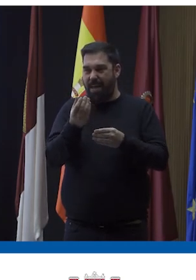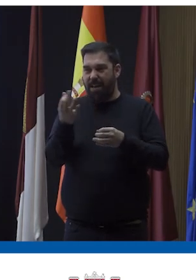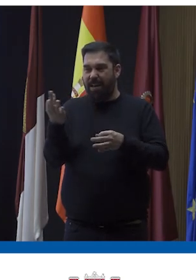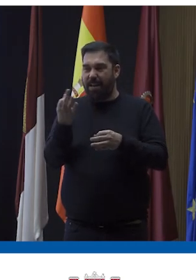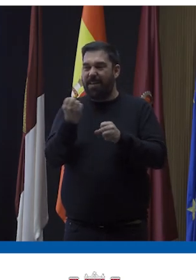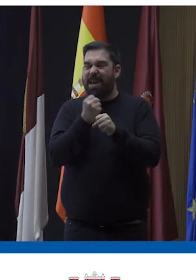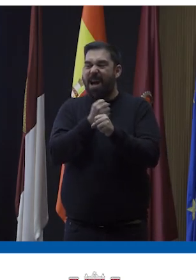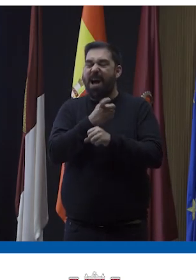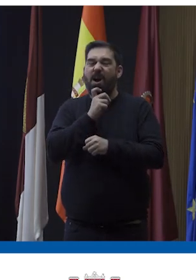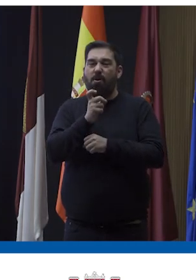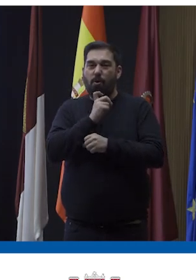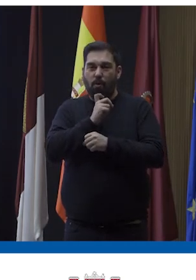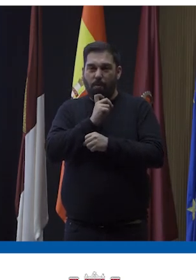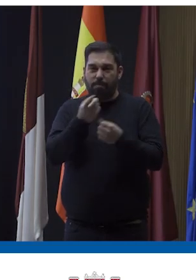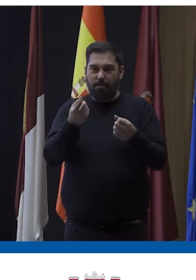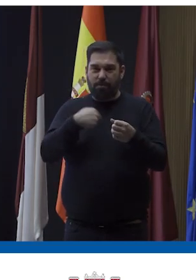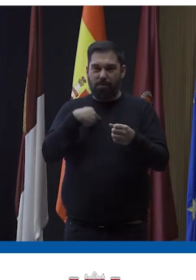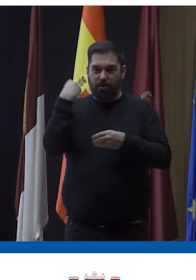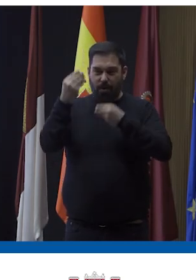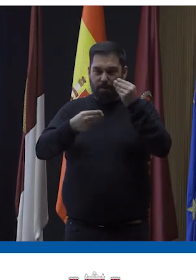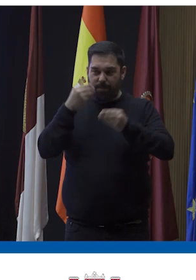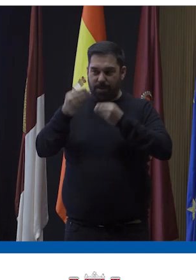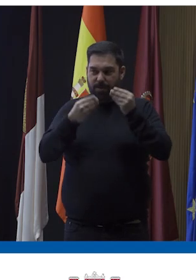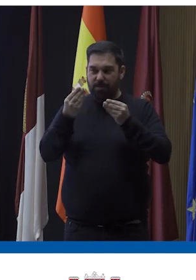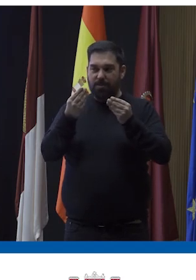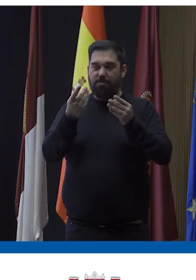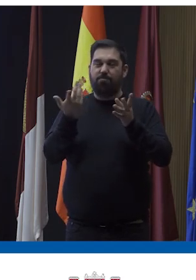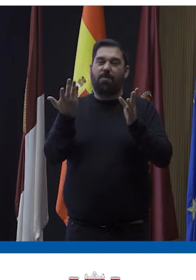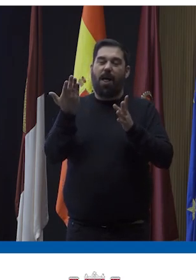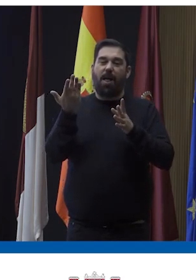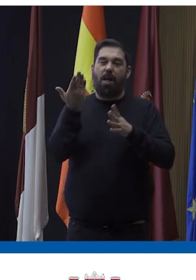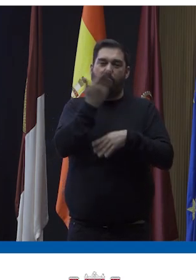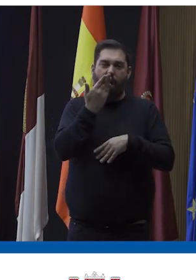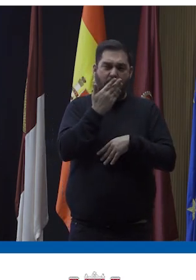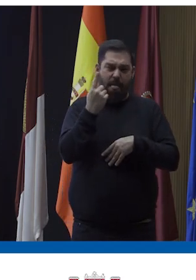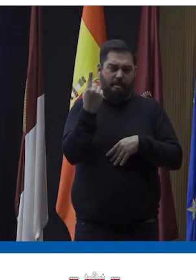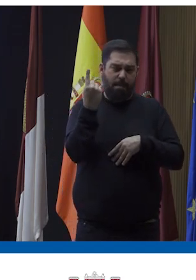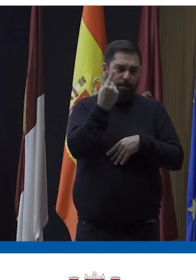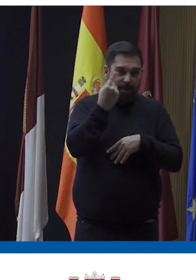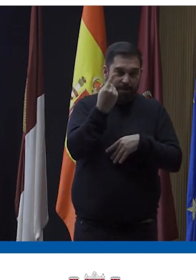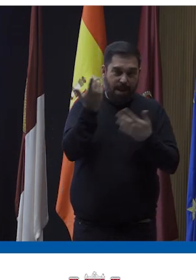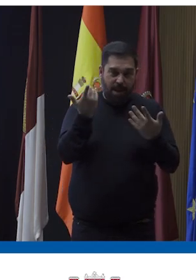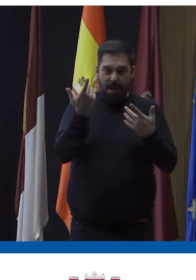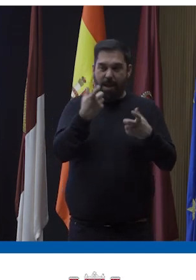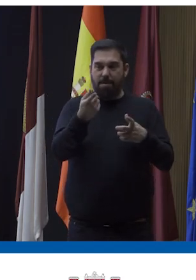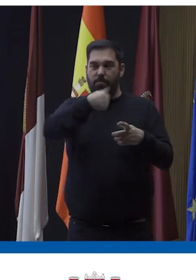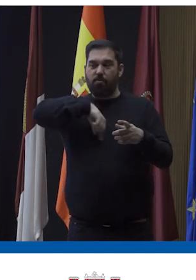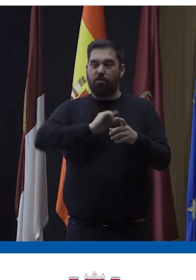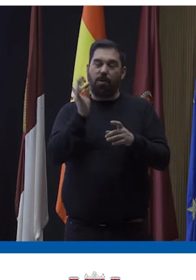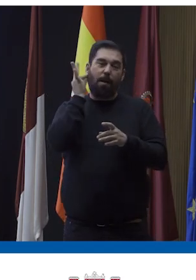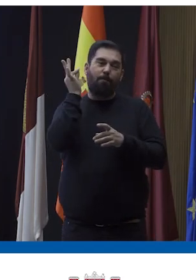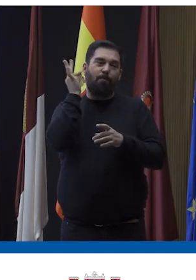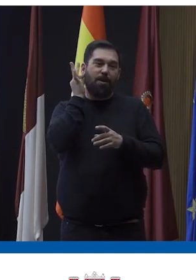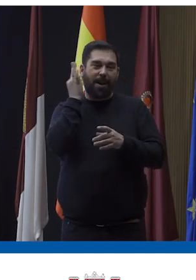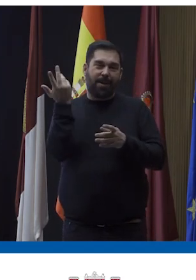trabajando, ¿vale? Claro. Creo que desde primaria, por ejemplo, por una parte, nosotras como mujeres a lo mejor